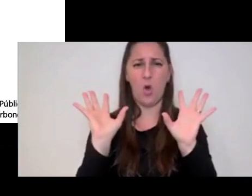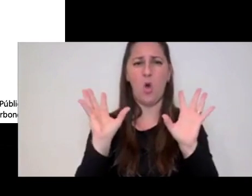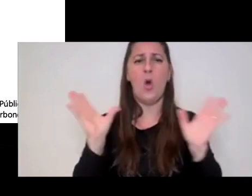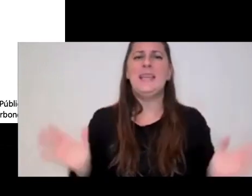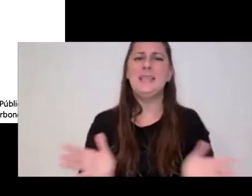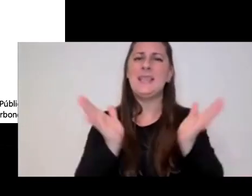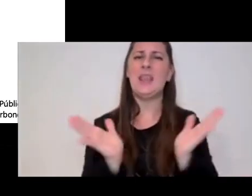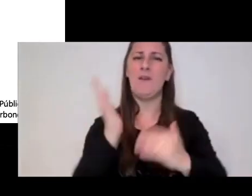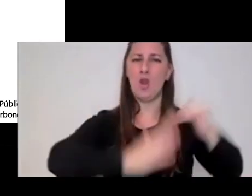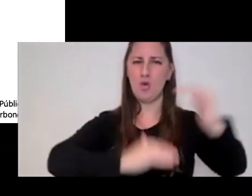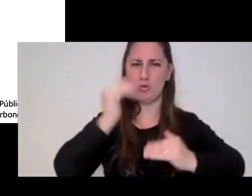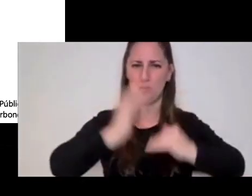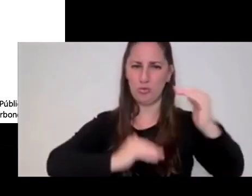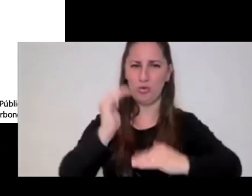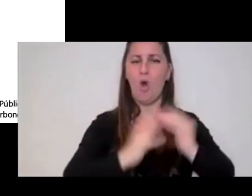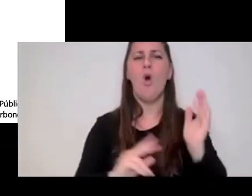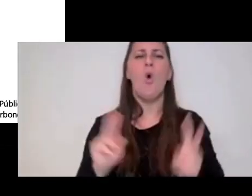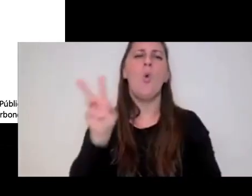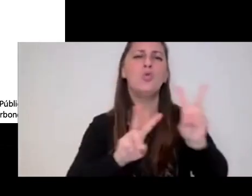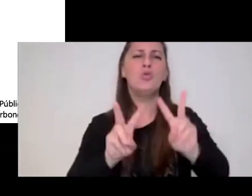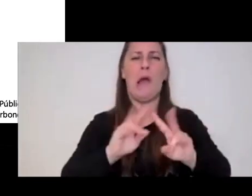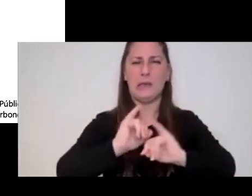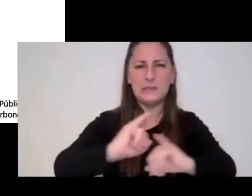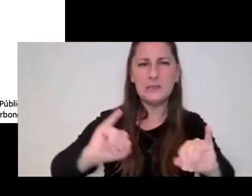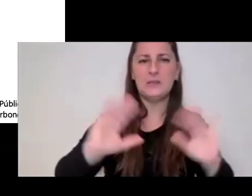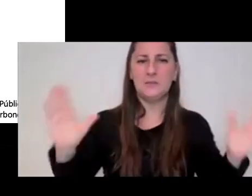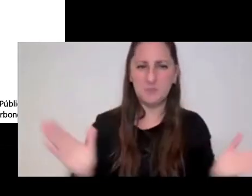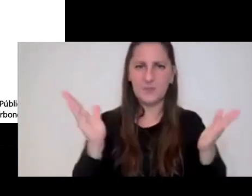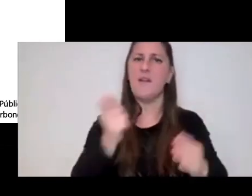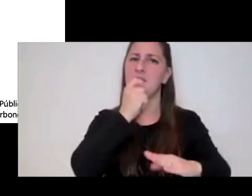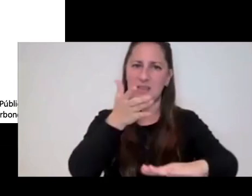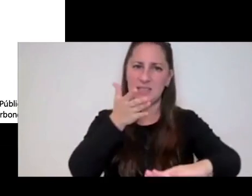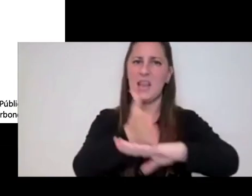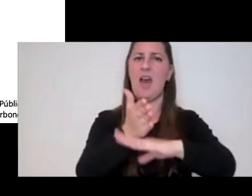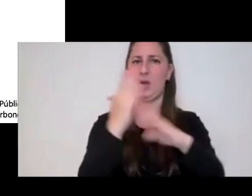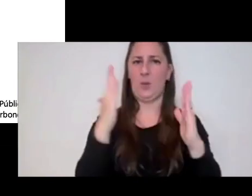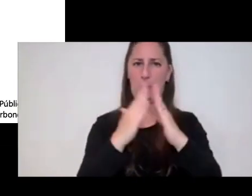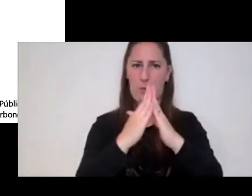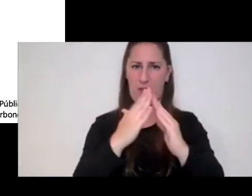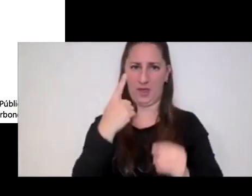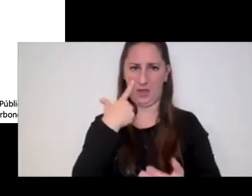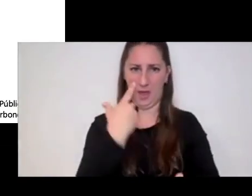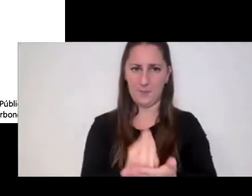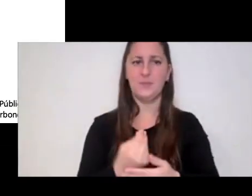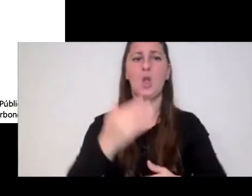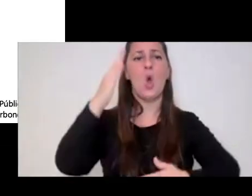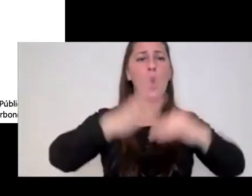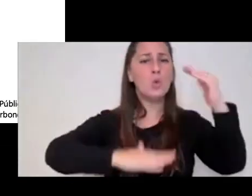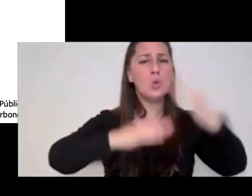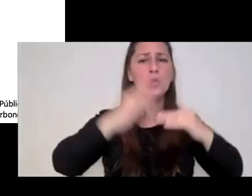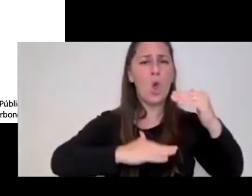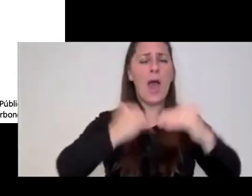busca de alguna forma promover un régimen de acceso a la vivienda y demás. Respecto al tema de la construcción, hay un punto que quiero